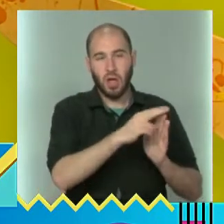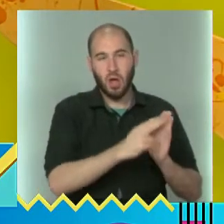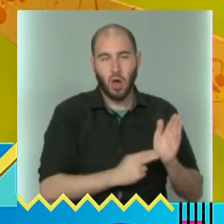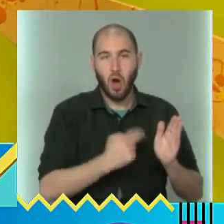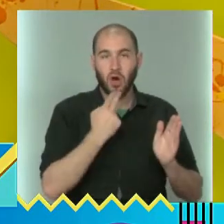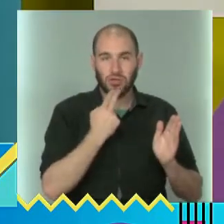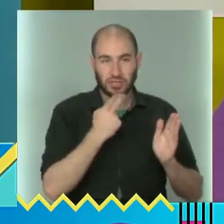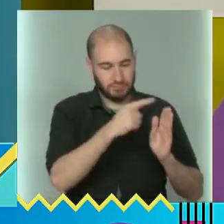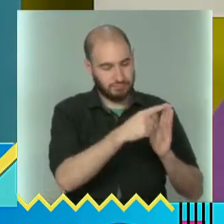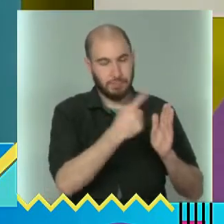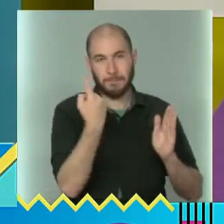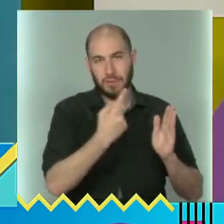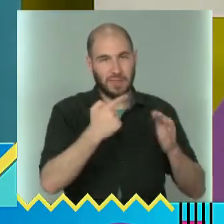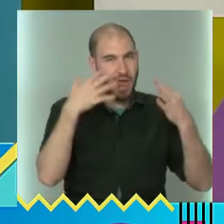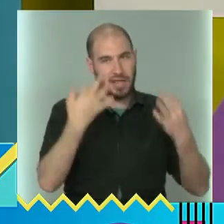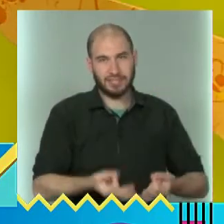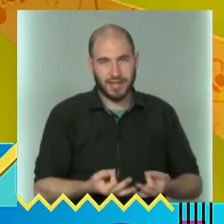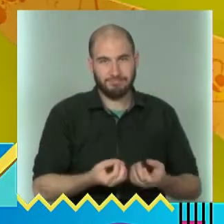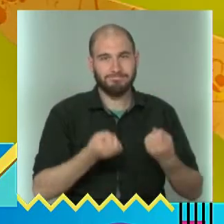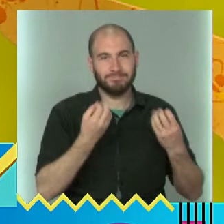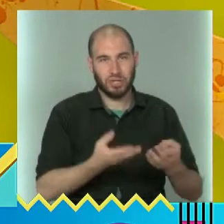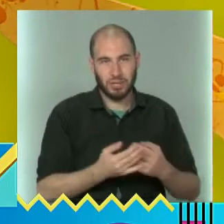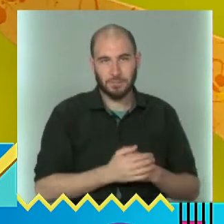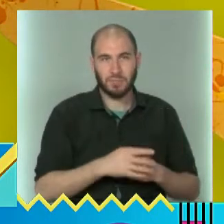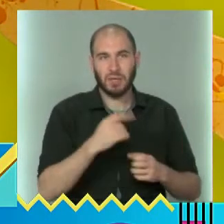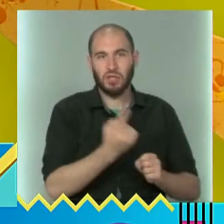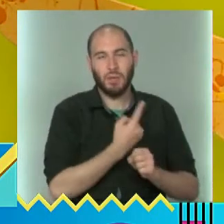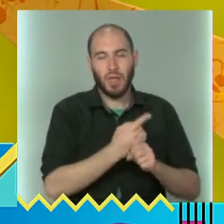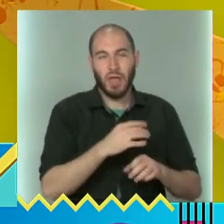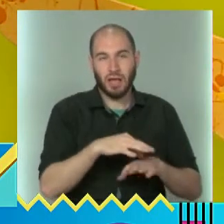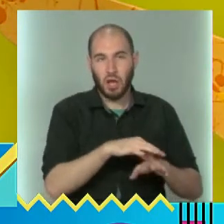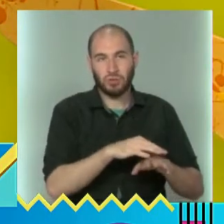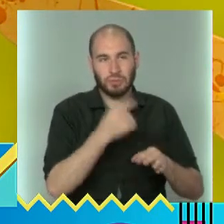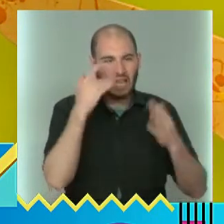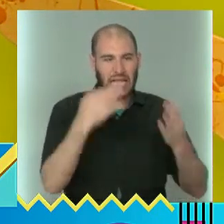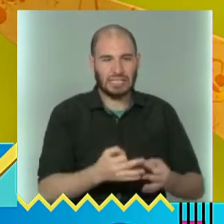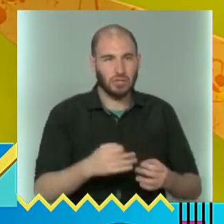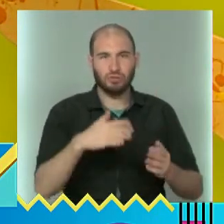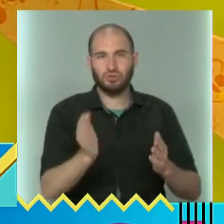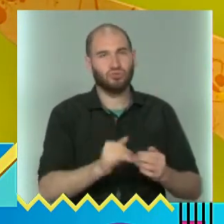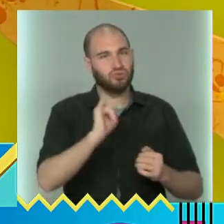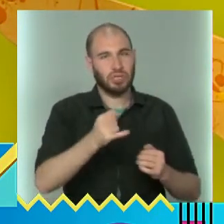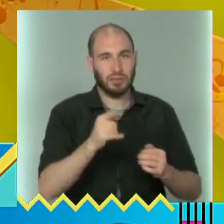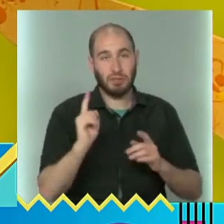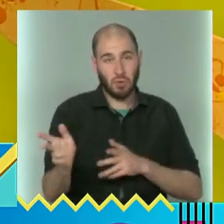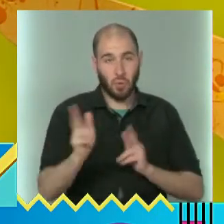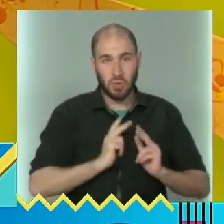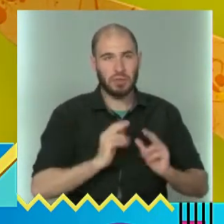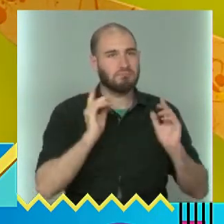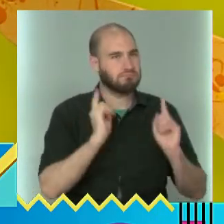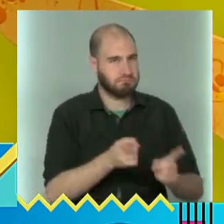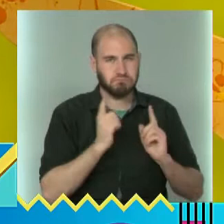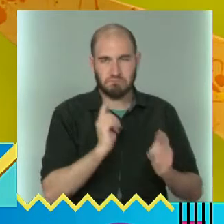la primera es la ética. ¿Por qué? Porque no se puede ser un coach si no se es ético. Sumando a todo lo que acaba de decir Marita, que es tal